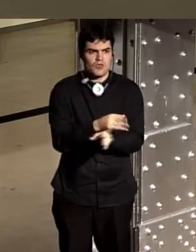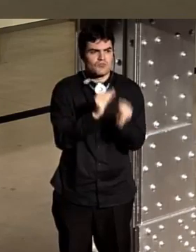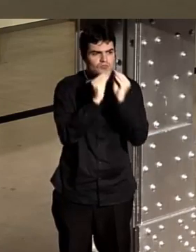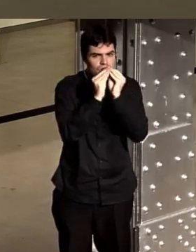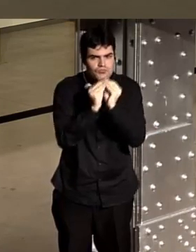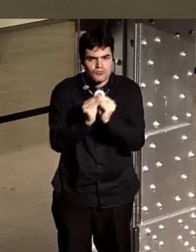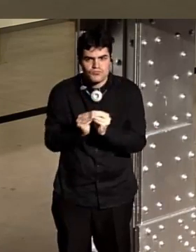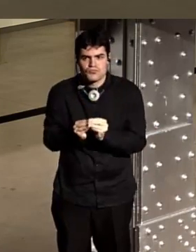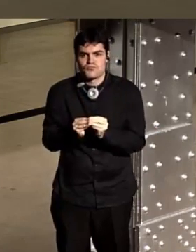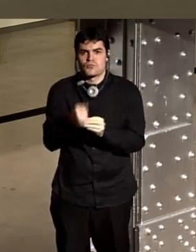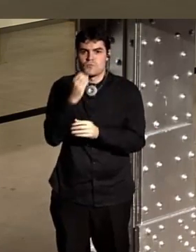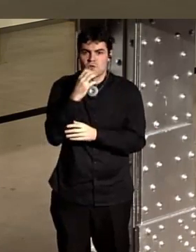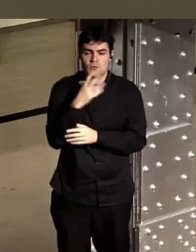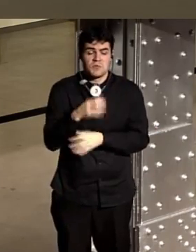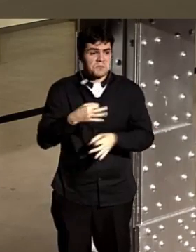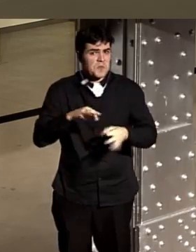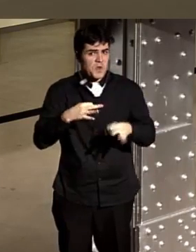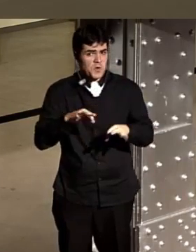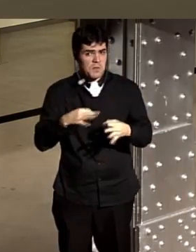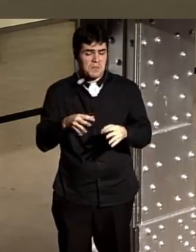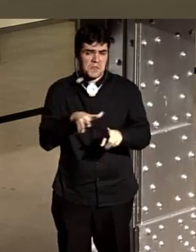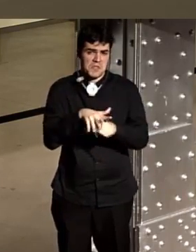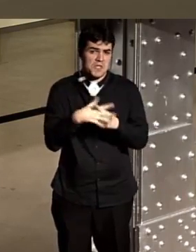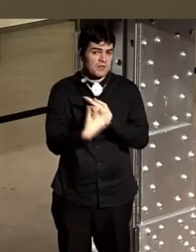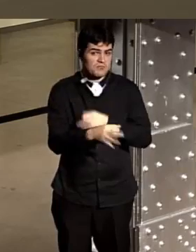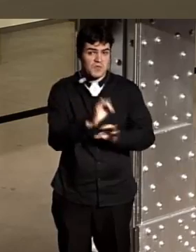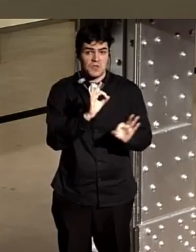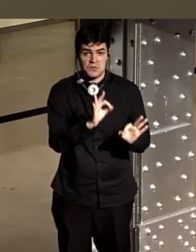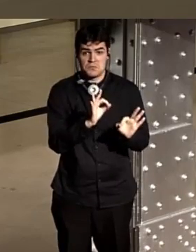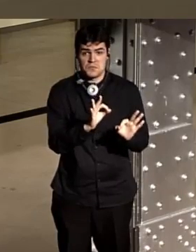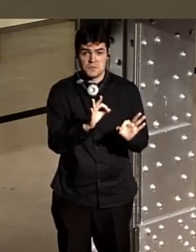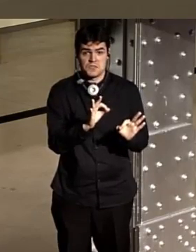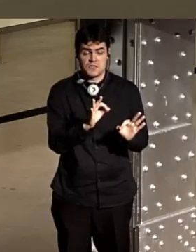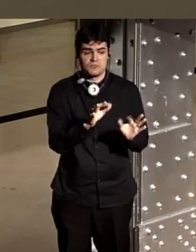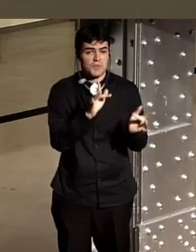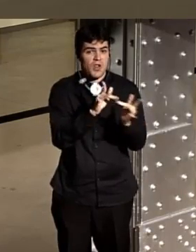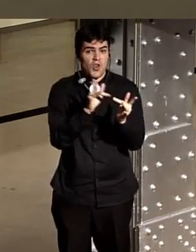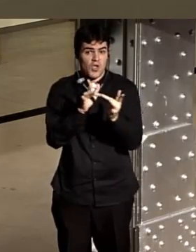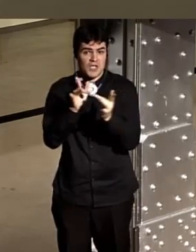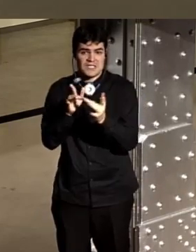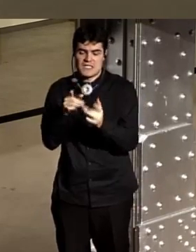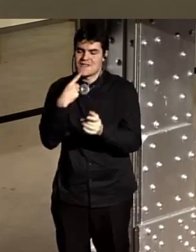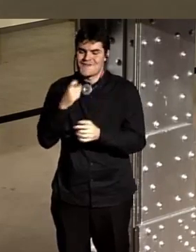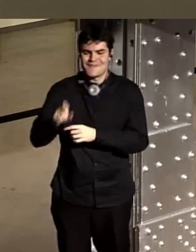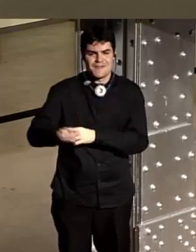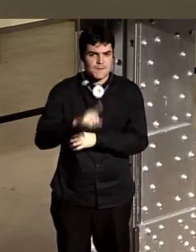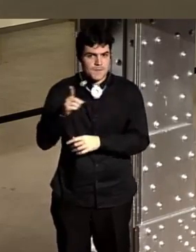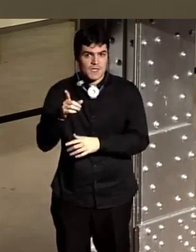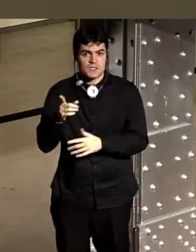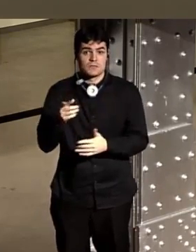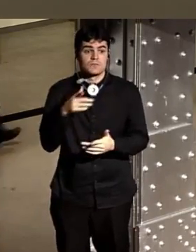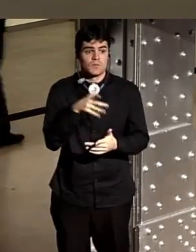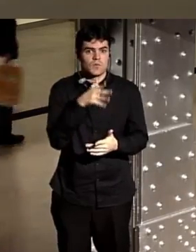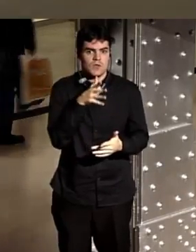logísticamente. Y normalmente en estas situaciones las logísticas son las cosas más difíciles, alcanzar a